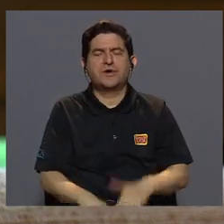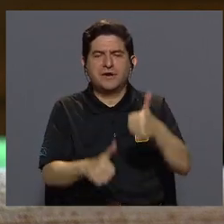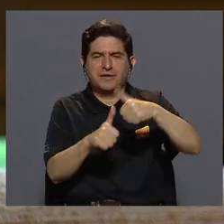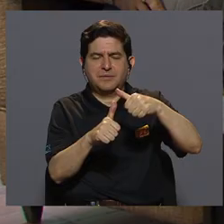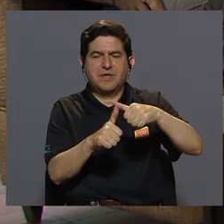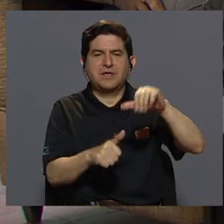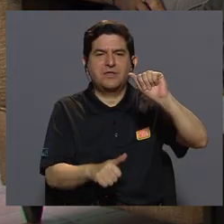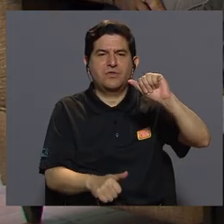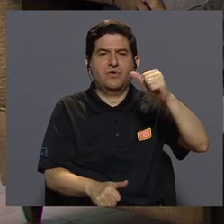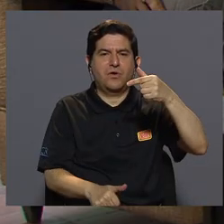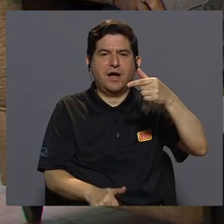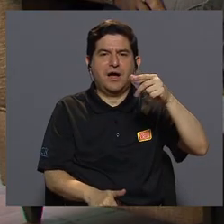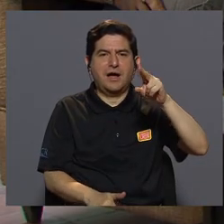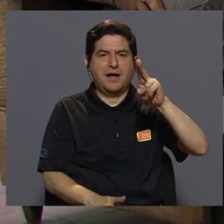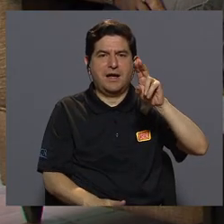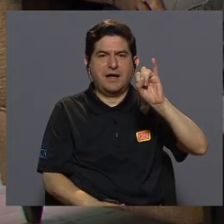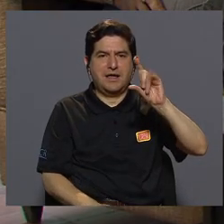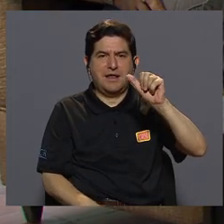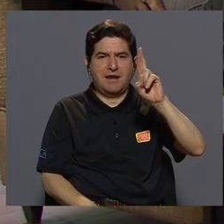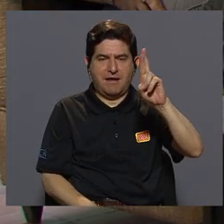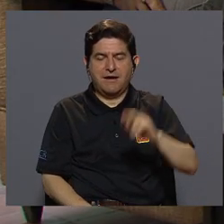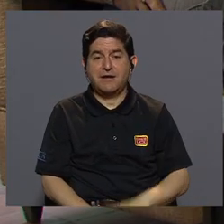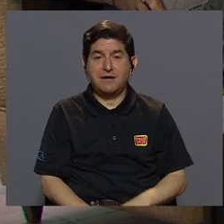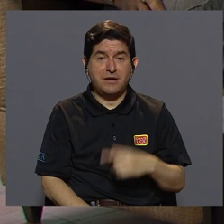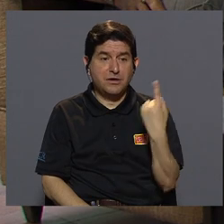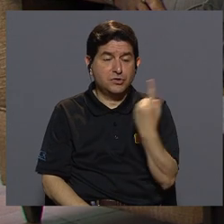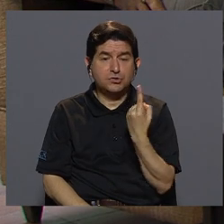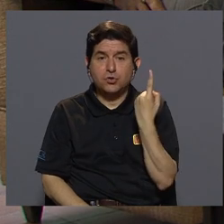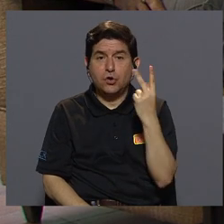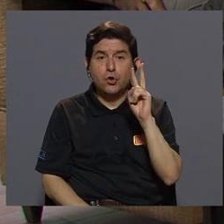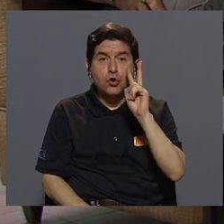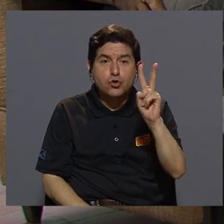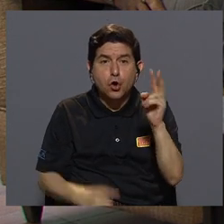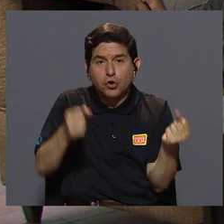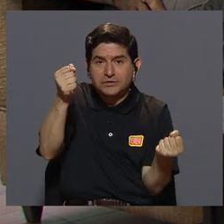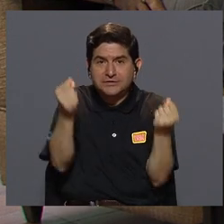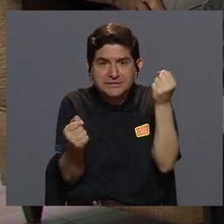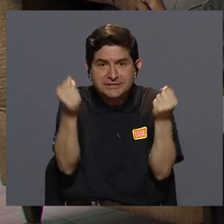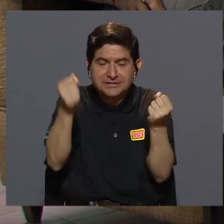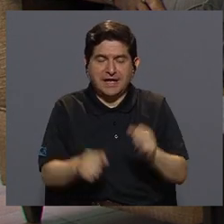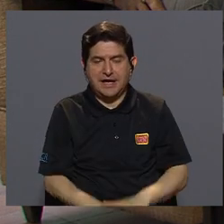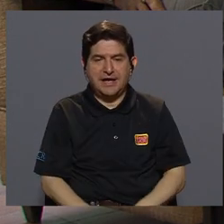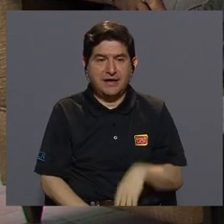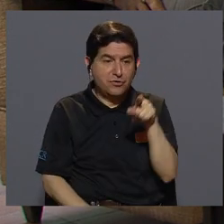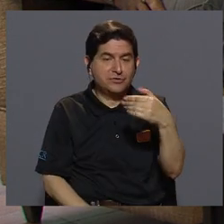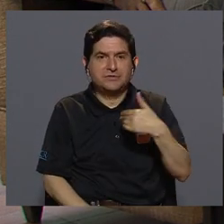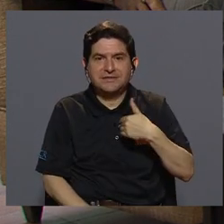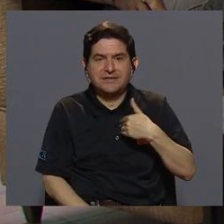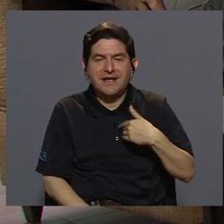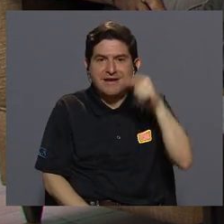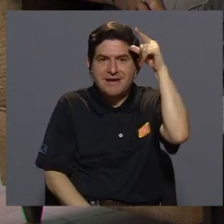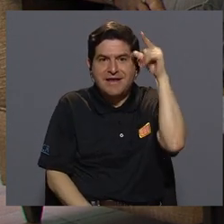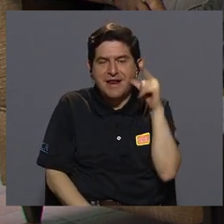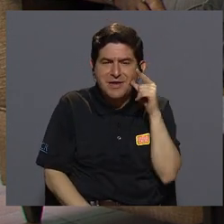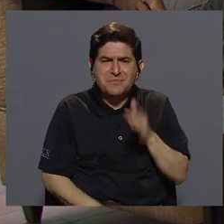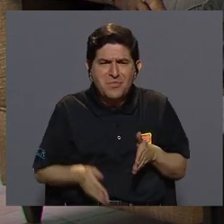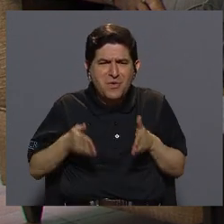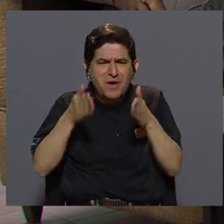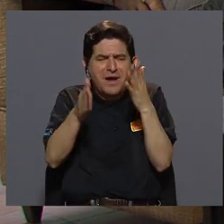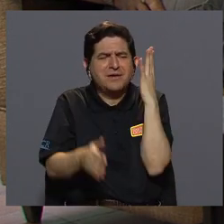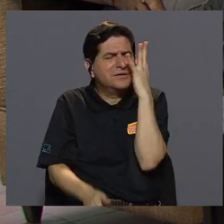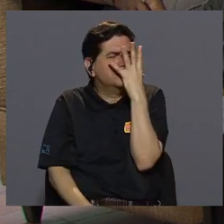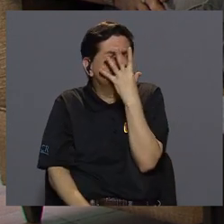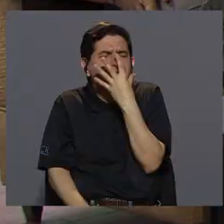Aguilar. Los dos únicos vehículos que habían de transporte en Limón, con unas